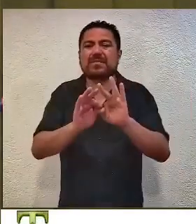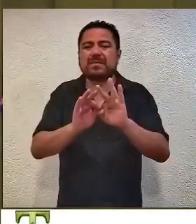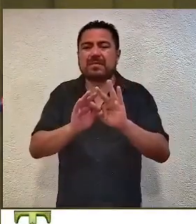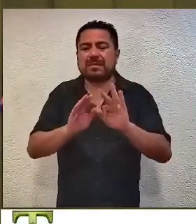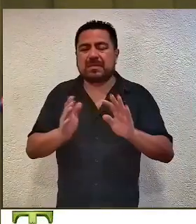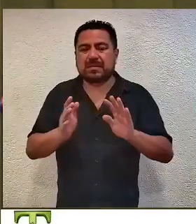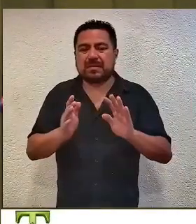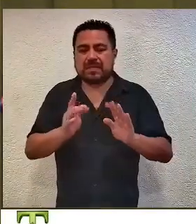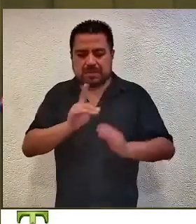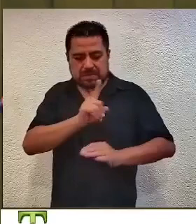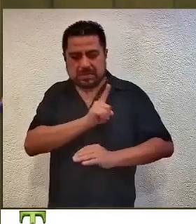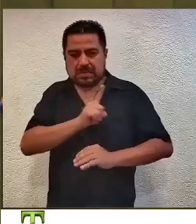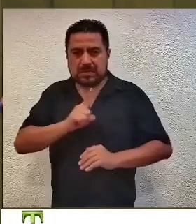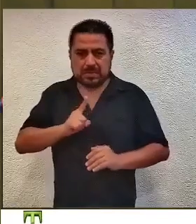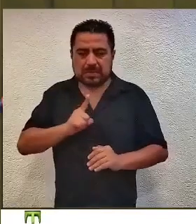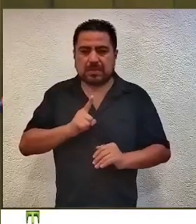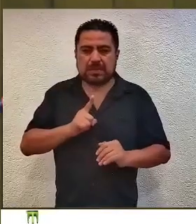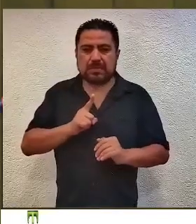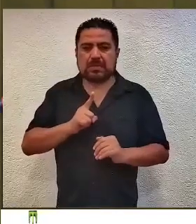que debemos